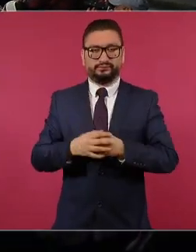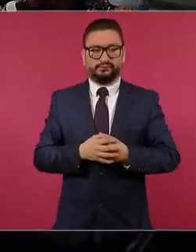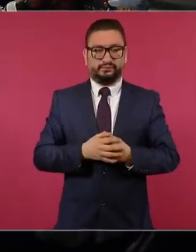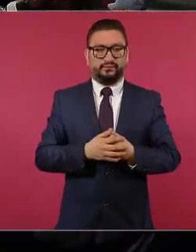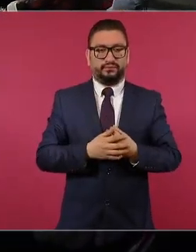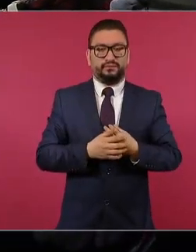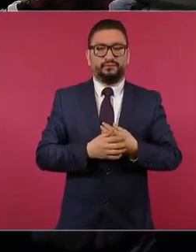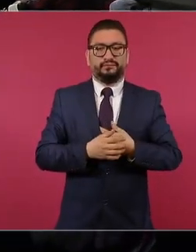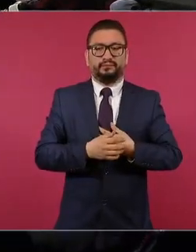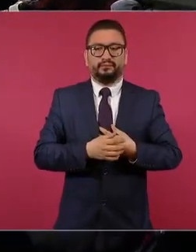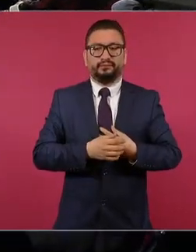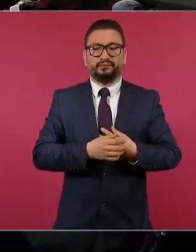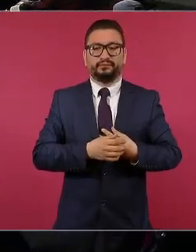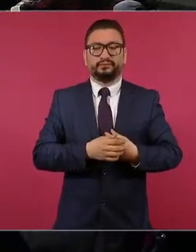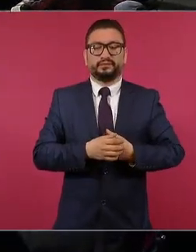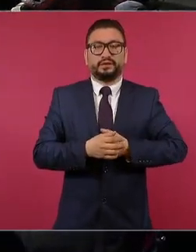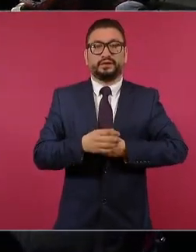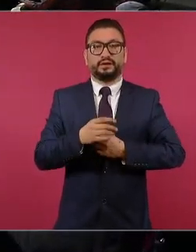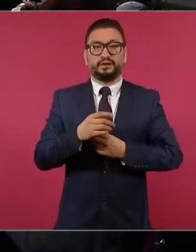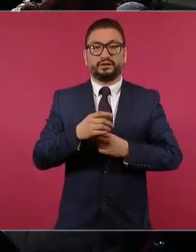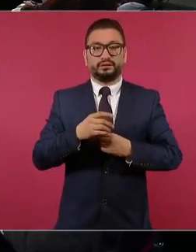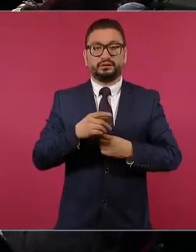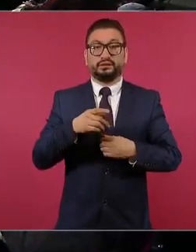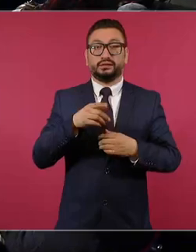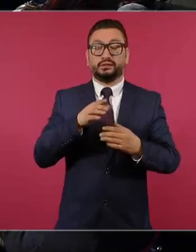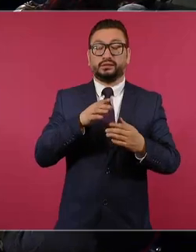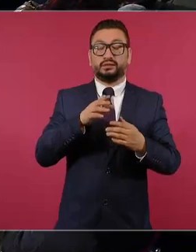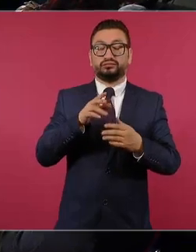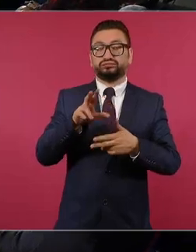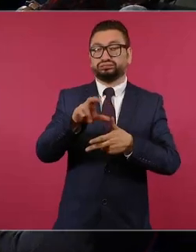lleva trayectoria hacia Quintana Roo.